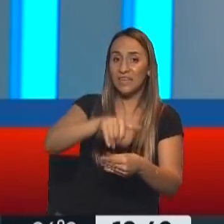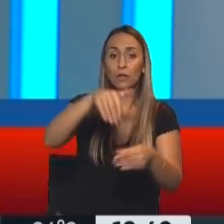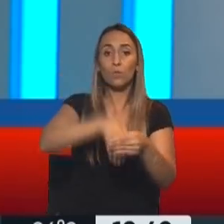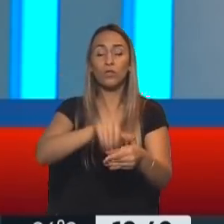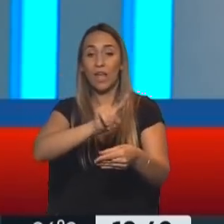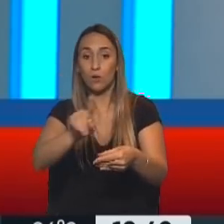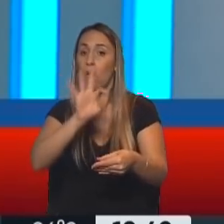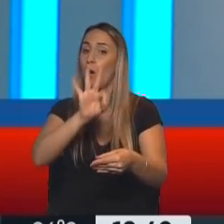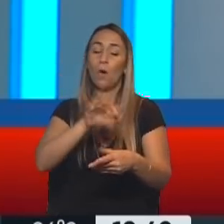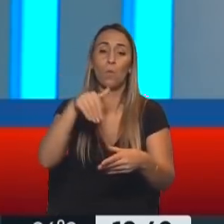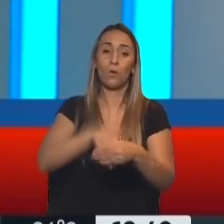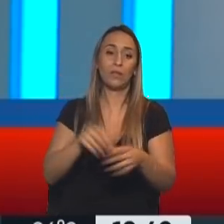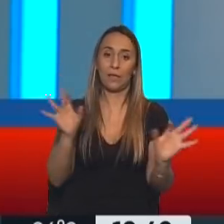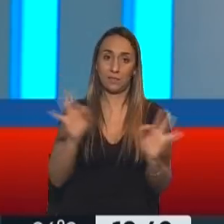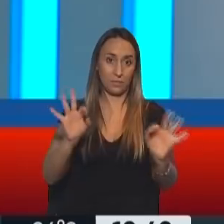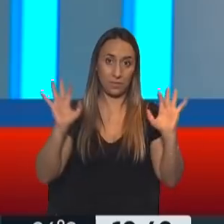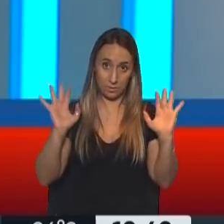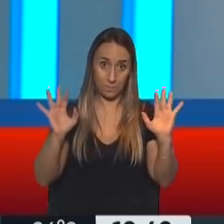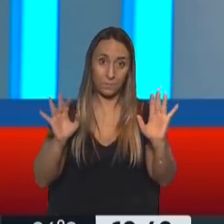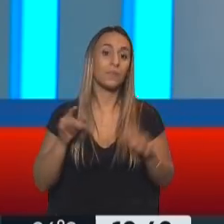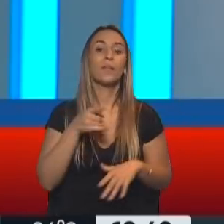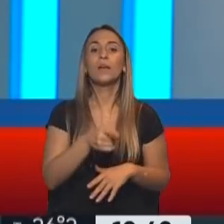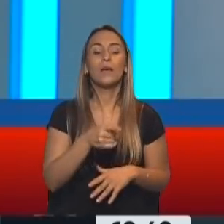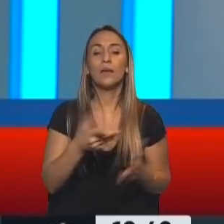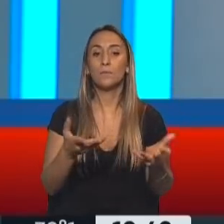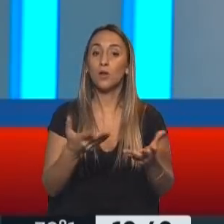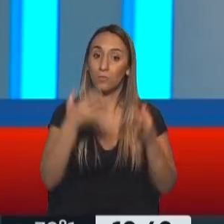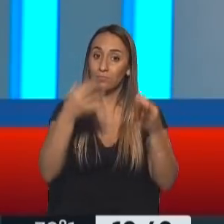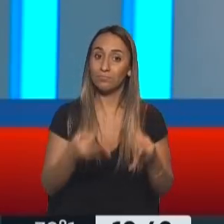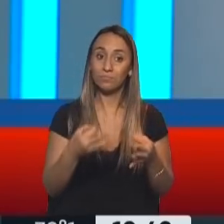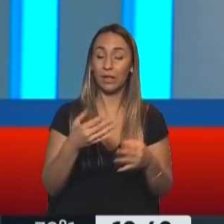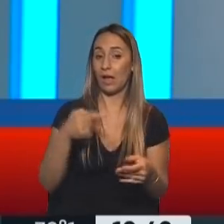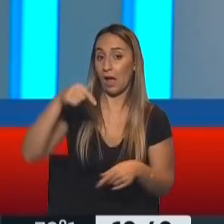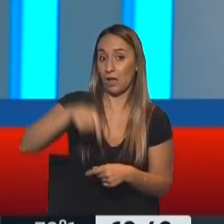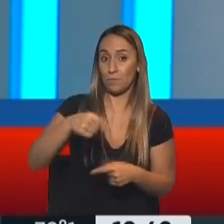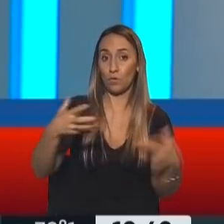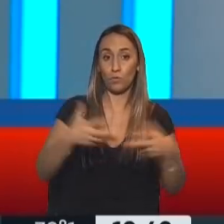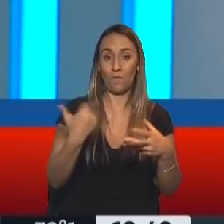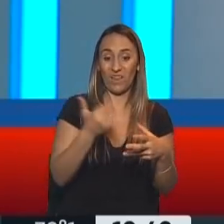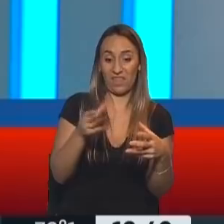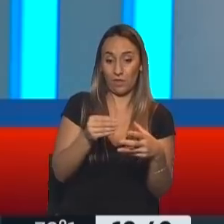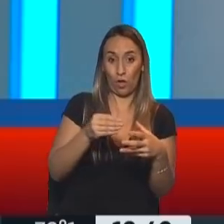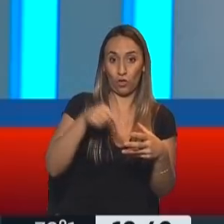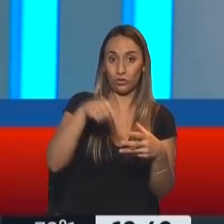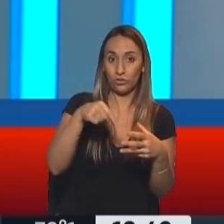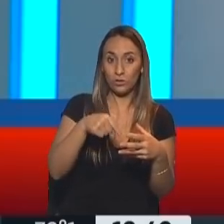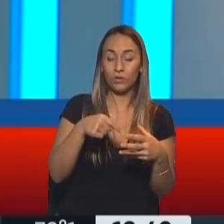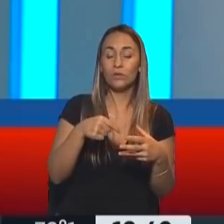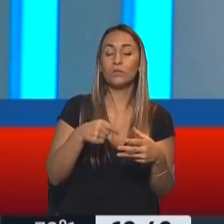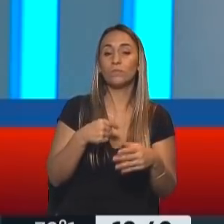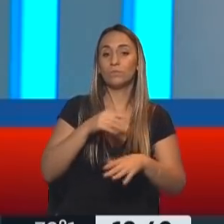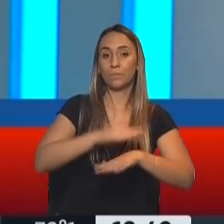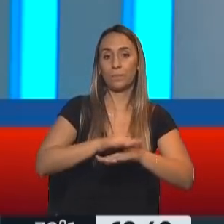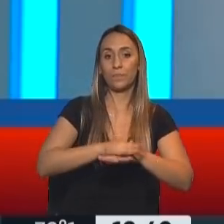en el recinto. Pero lo cierto es que la construcción de mayorías que hoy por hoy está haciendo el Frente de Todos, con Sergio